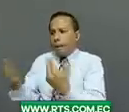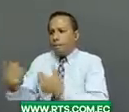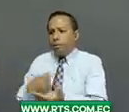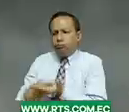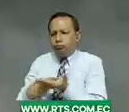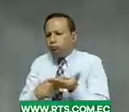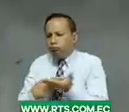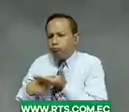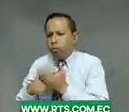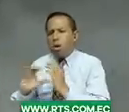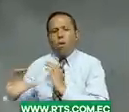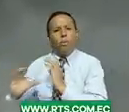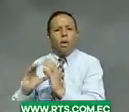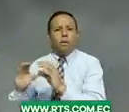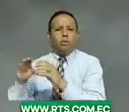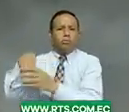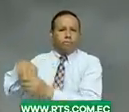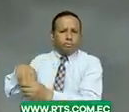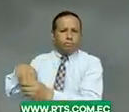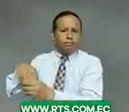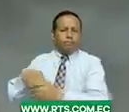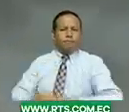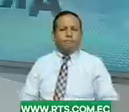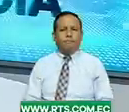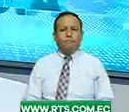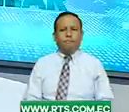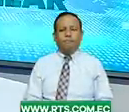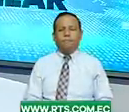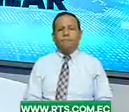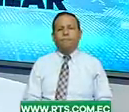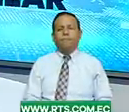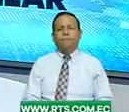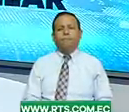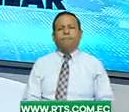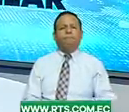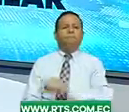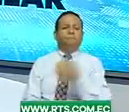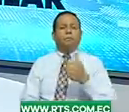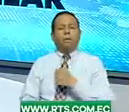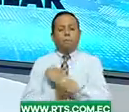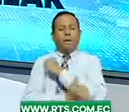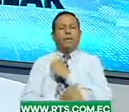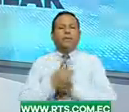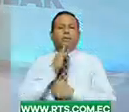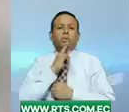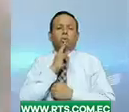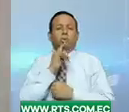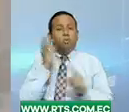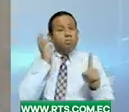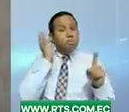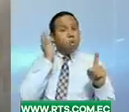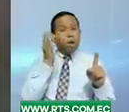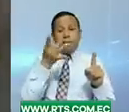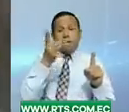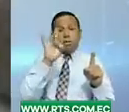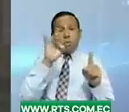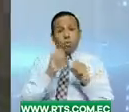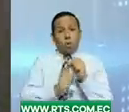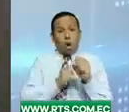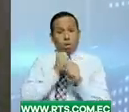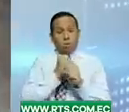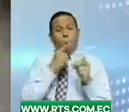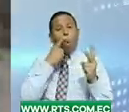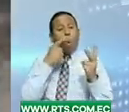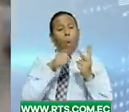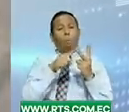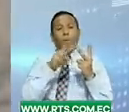Mientras que en Estados Unidos una mujer de 18 años y un hombre de 20 murieron y otras 28 personas resultaron